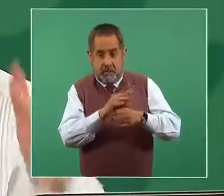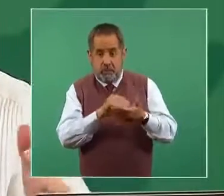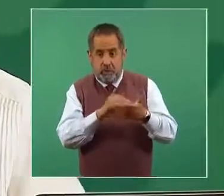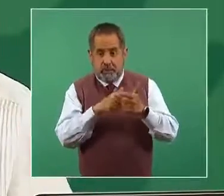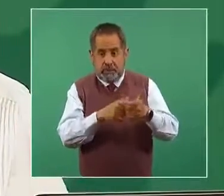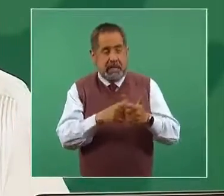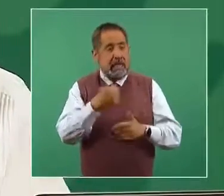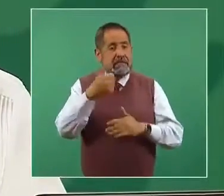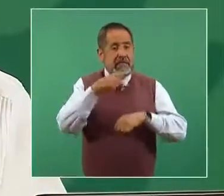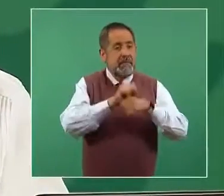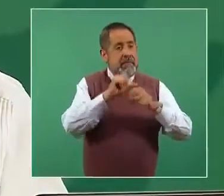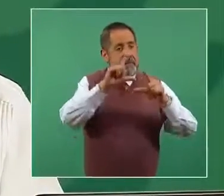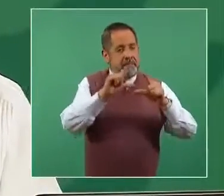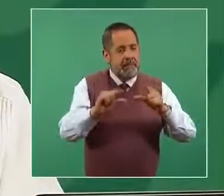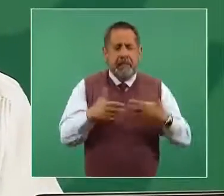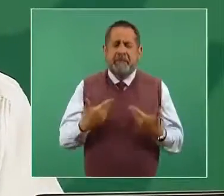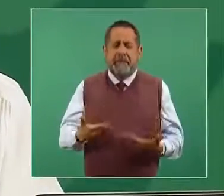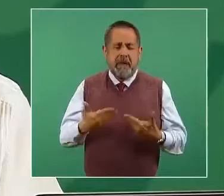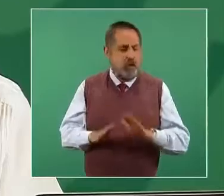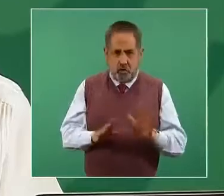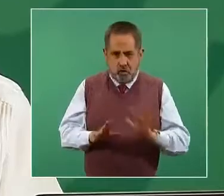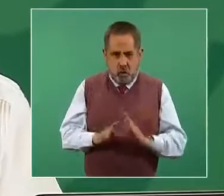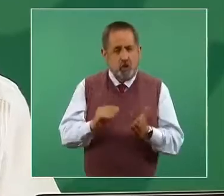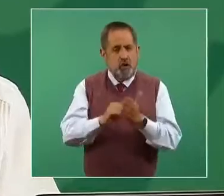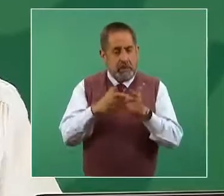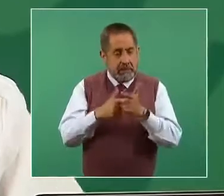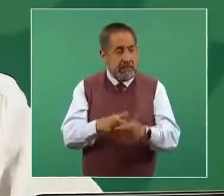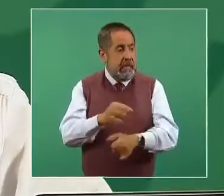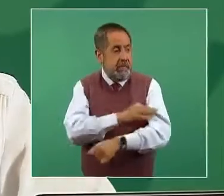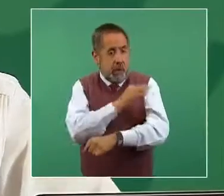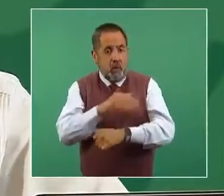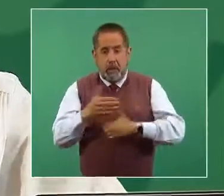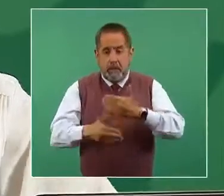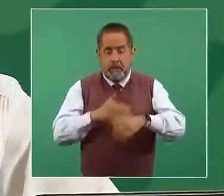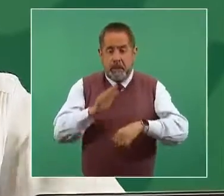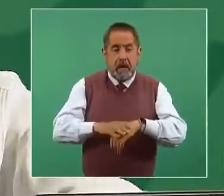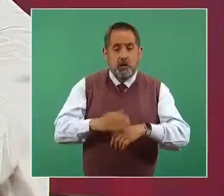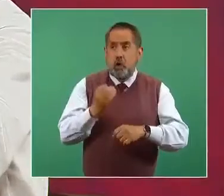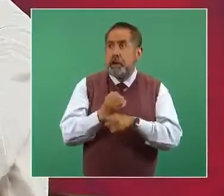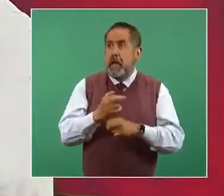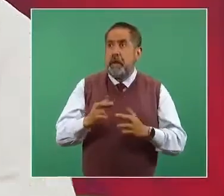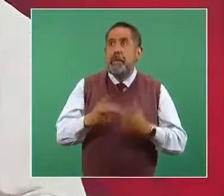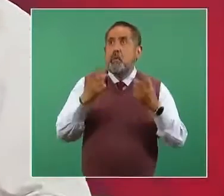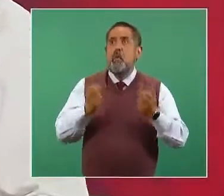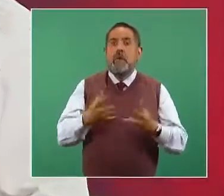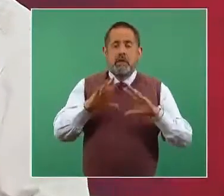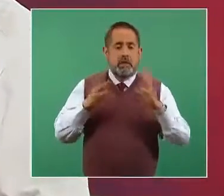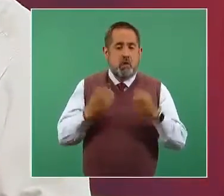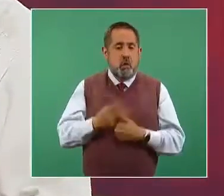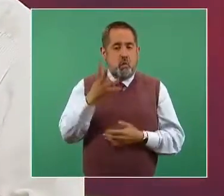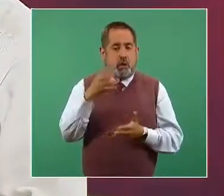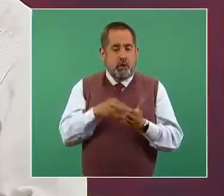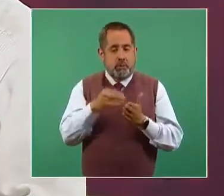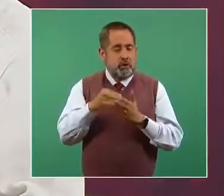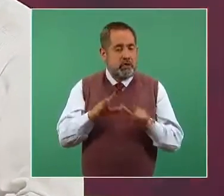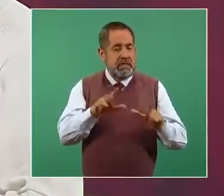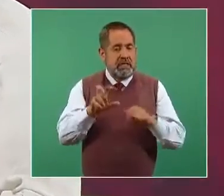semanas a la baja, no hay que confiarnos. La vacunación avanza, cifra récord, llevamos ya